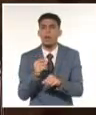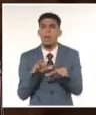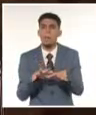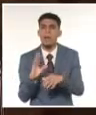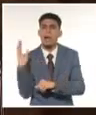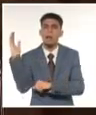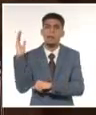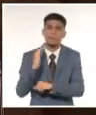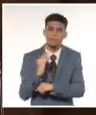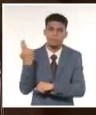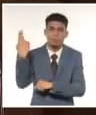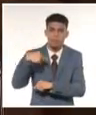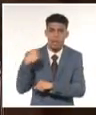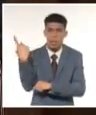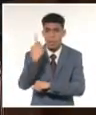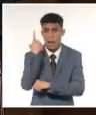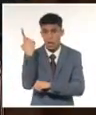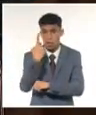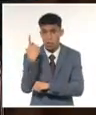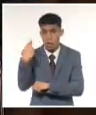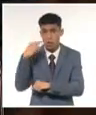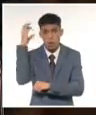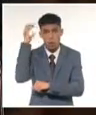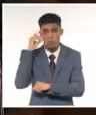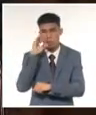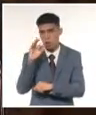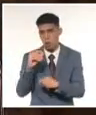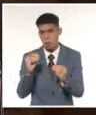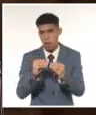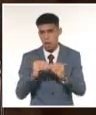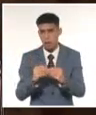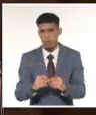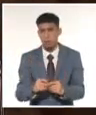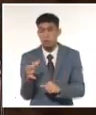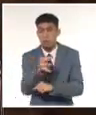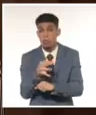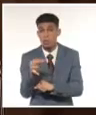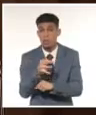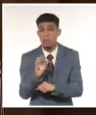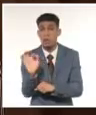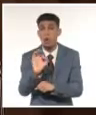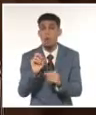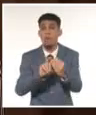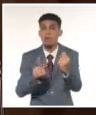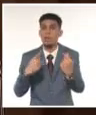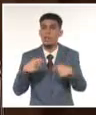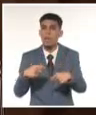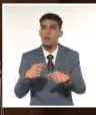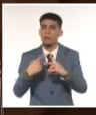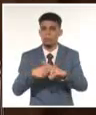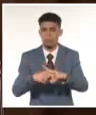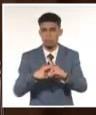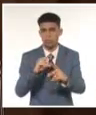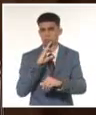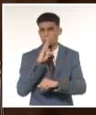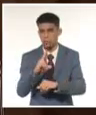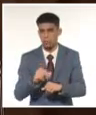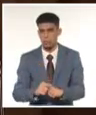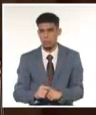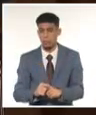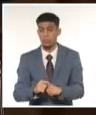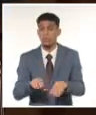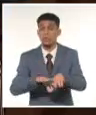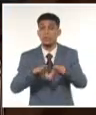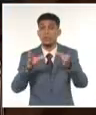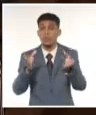gestionar soluciones propias desde el municipio y la provincia. Pero a todos los niveles hay que actuar con